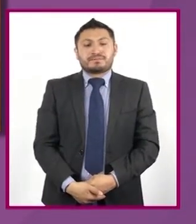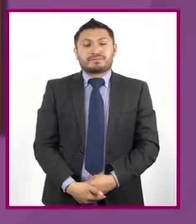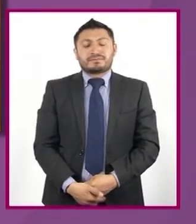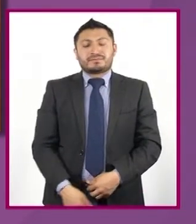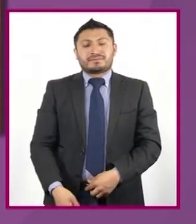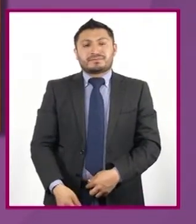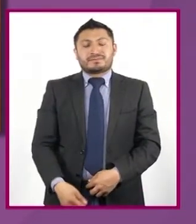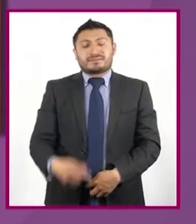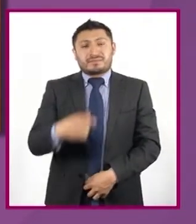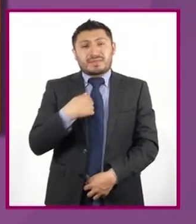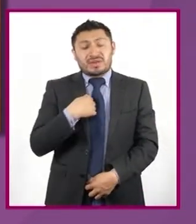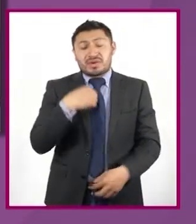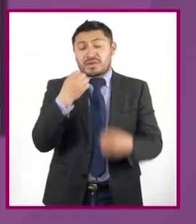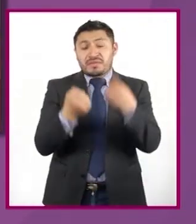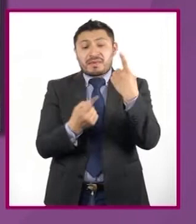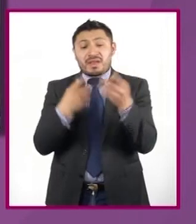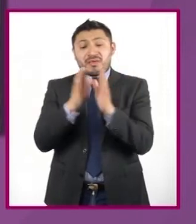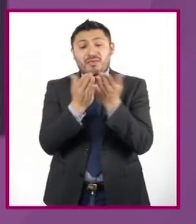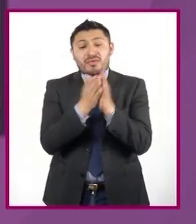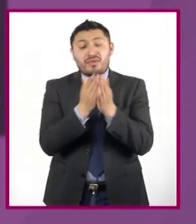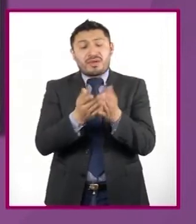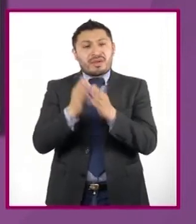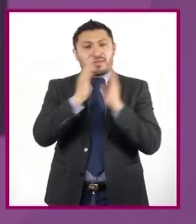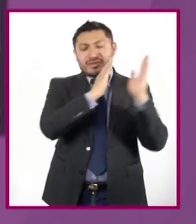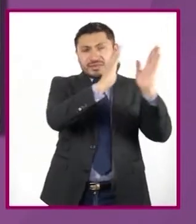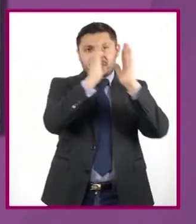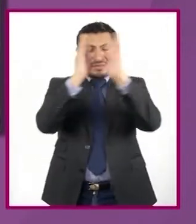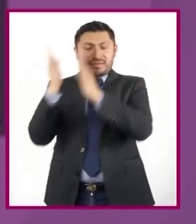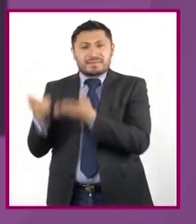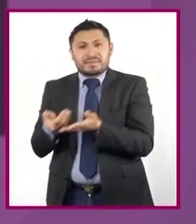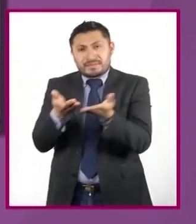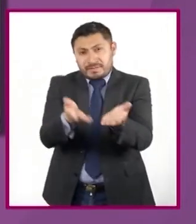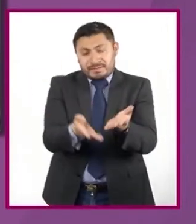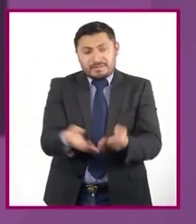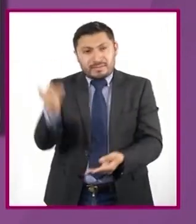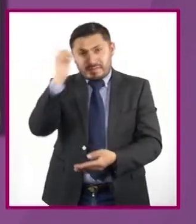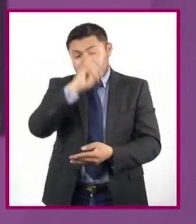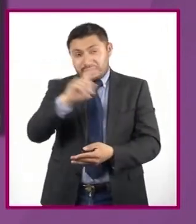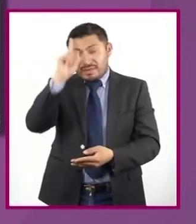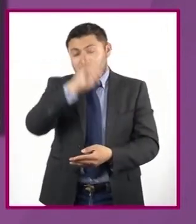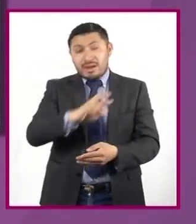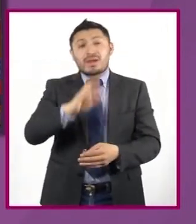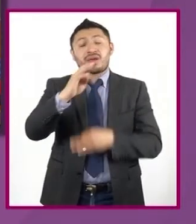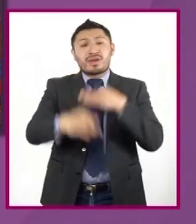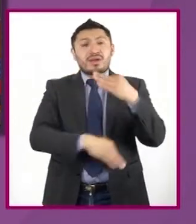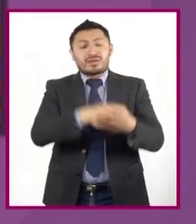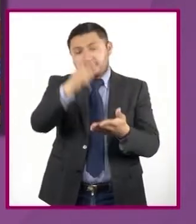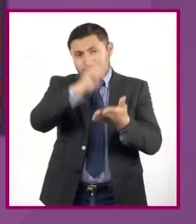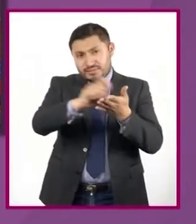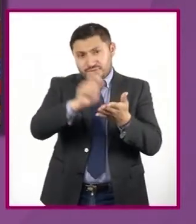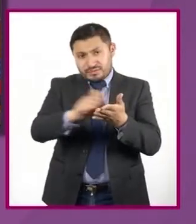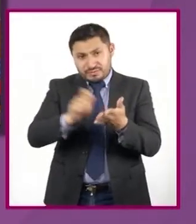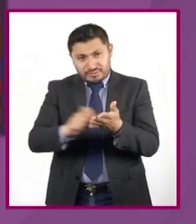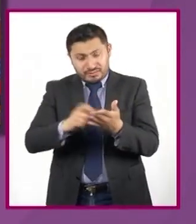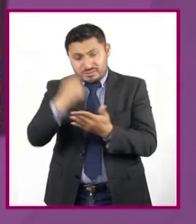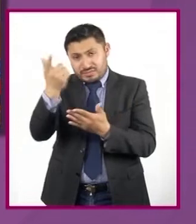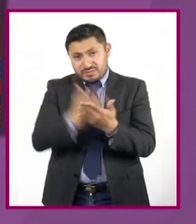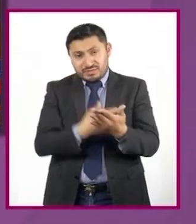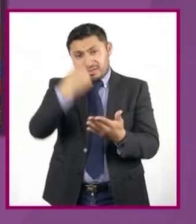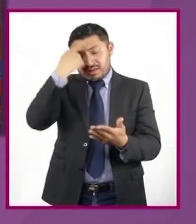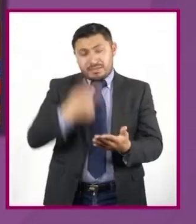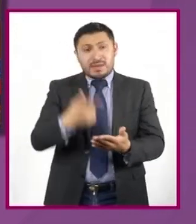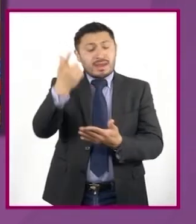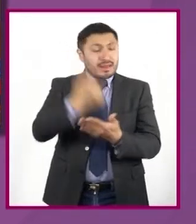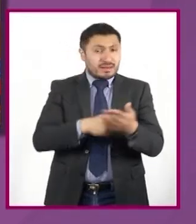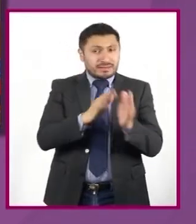Yo traje algunos libros de la biblioteca. Sugiero que vayamos anotando las fuentes de todo lo que estamos usando para conformar la bibliografía